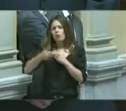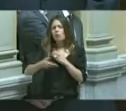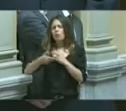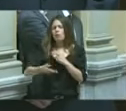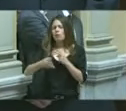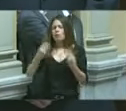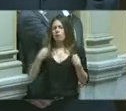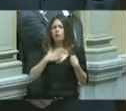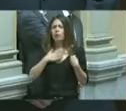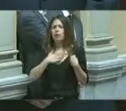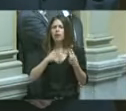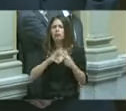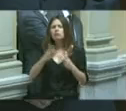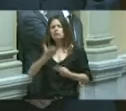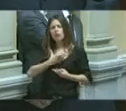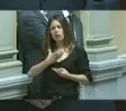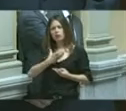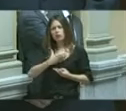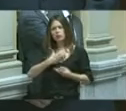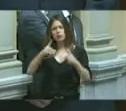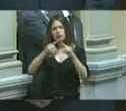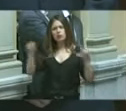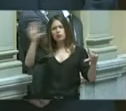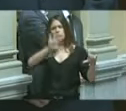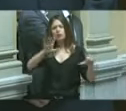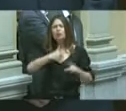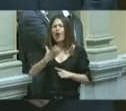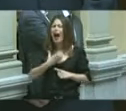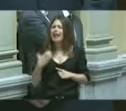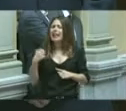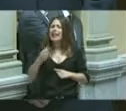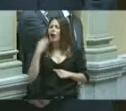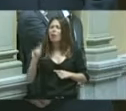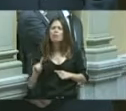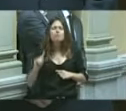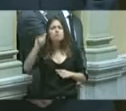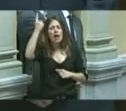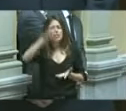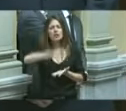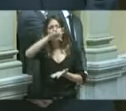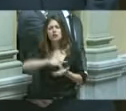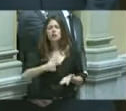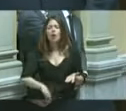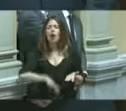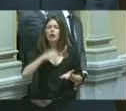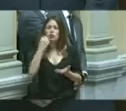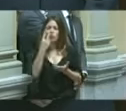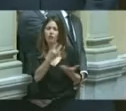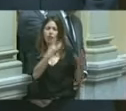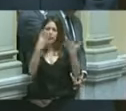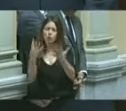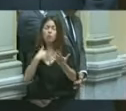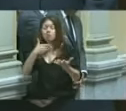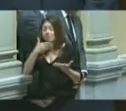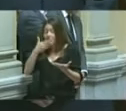lugar, hacia los ayuntamientos. Fui el alcalde más joven de Asturias, con 29 años, y soy consciente del honor que